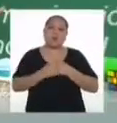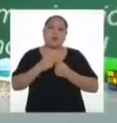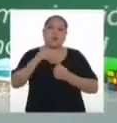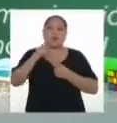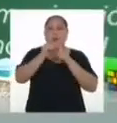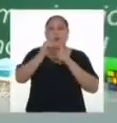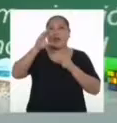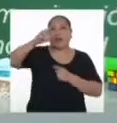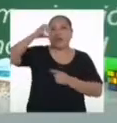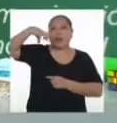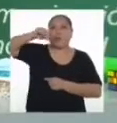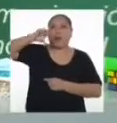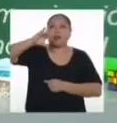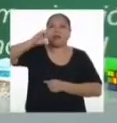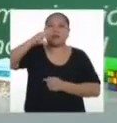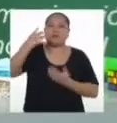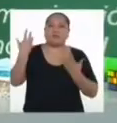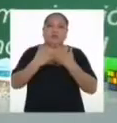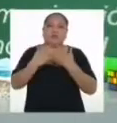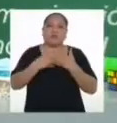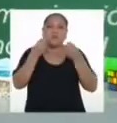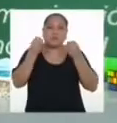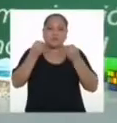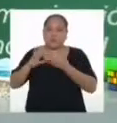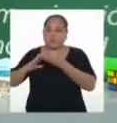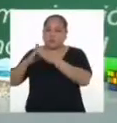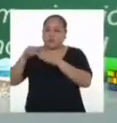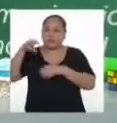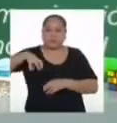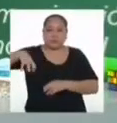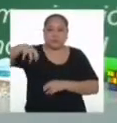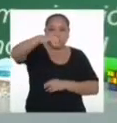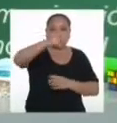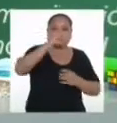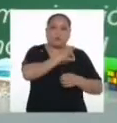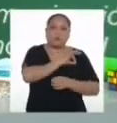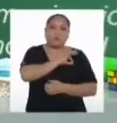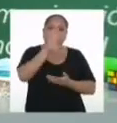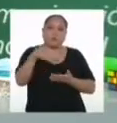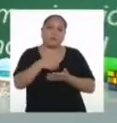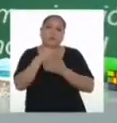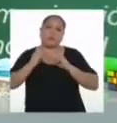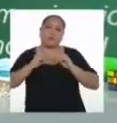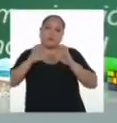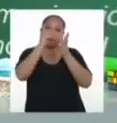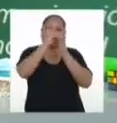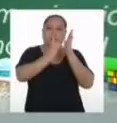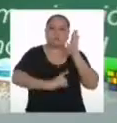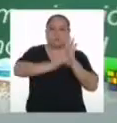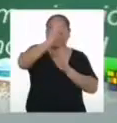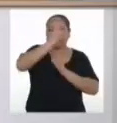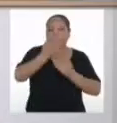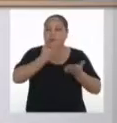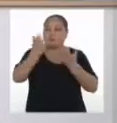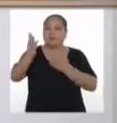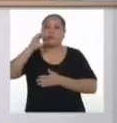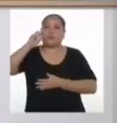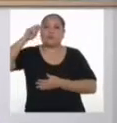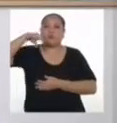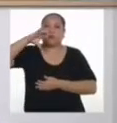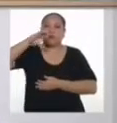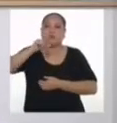palabra capacidades la relaciono con cómo las comunidades aprovechan todas las oportunidades de desarrollo que traen consigo las